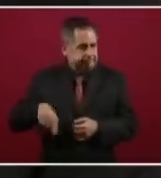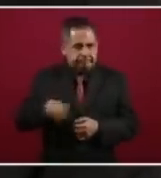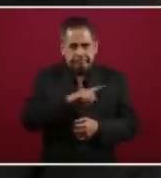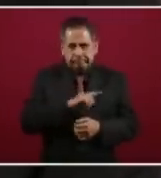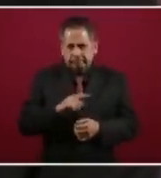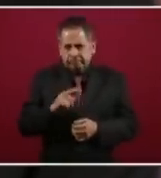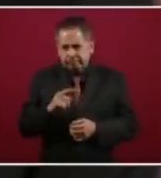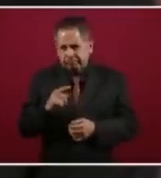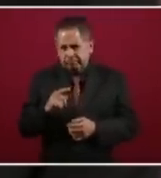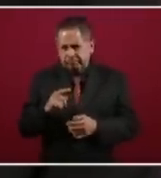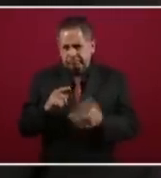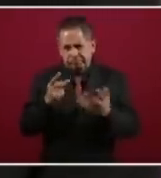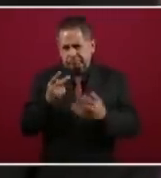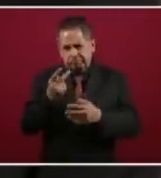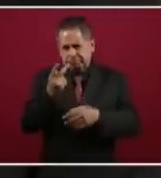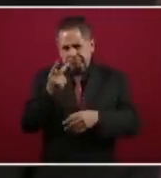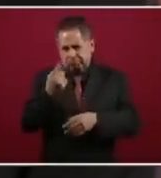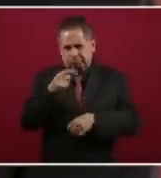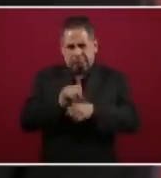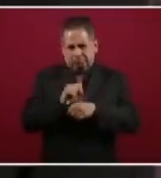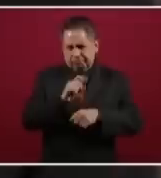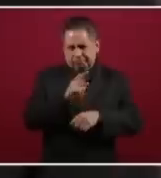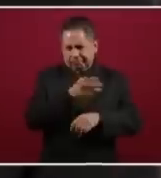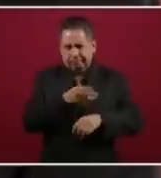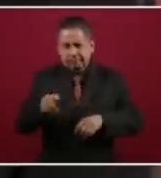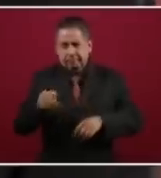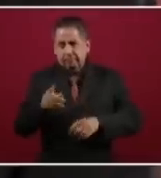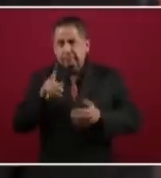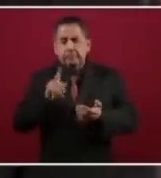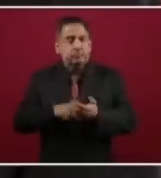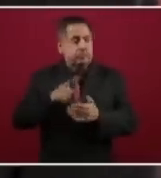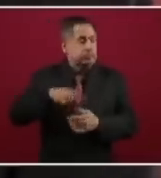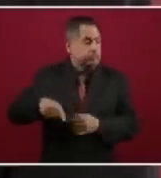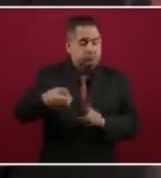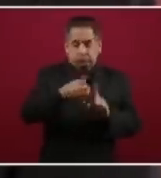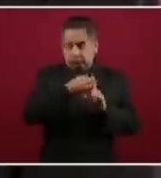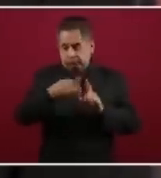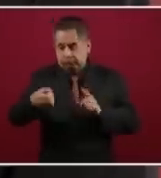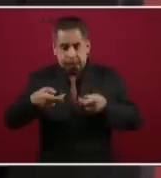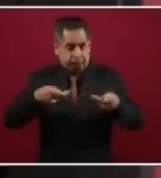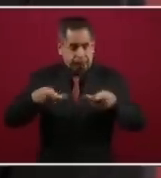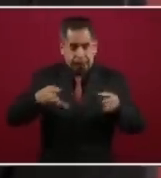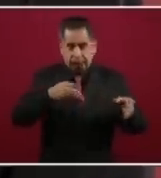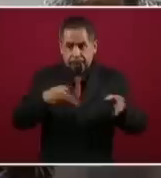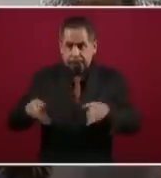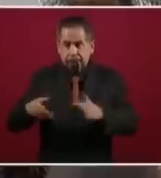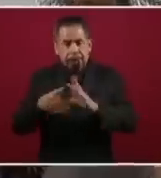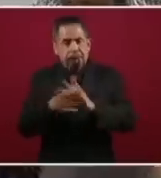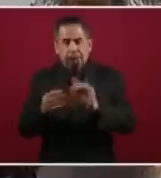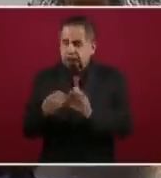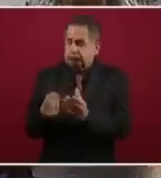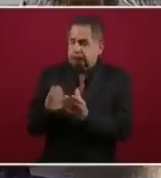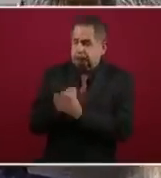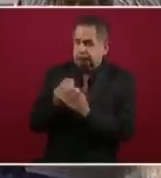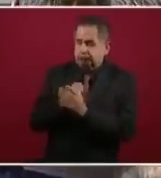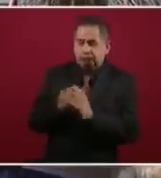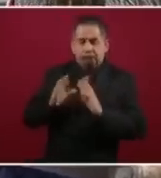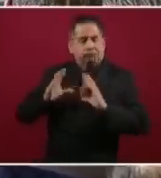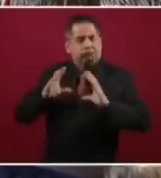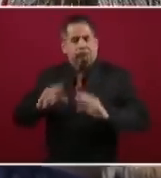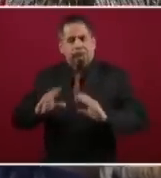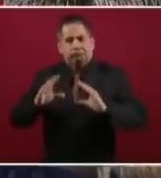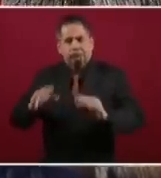o dos, o tres, o una semana, organícense, lleven un taller y que lo